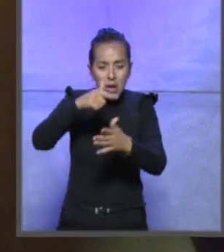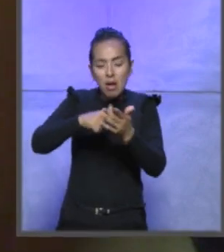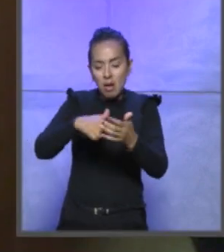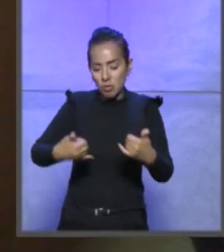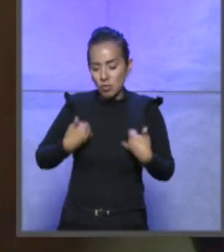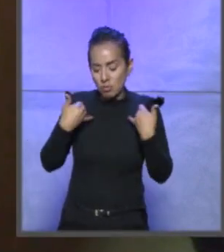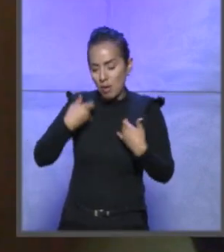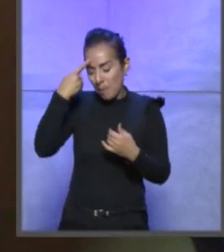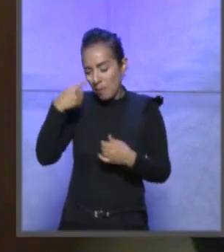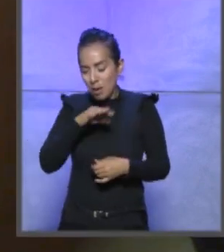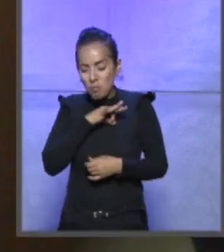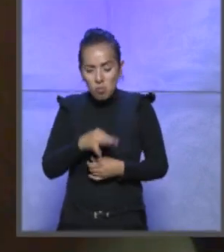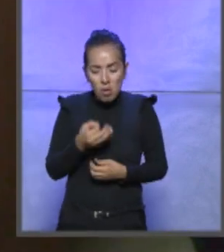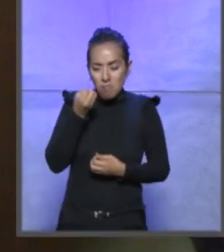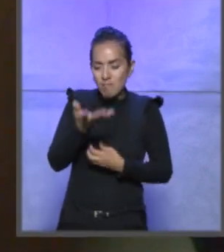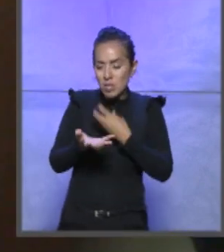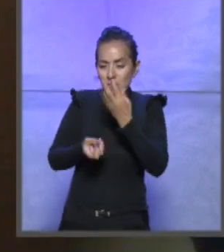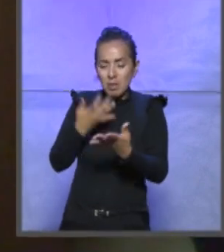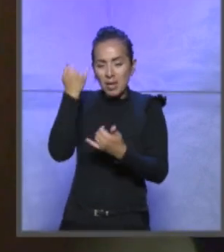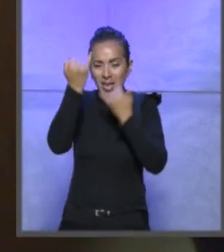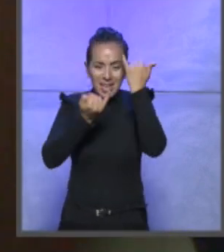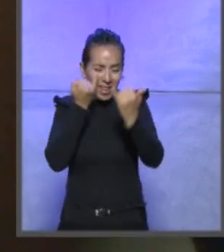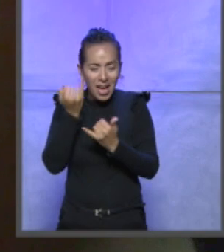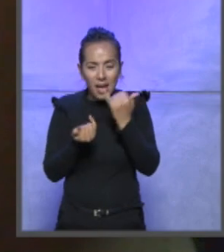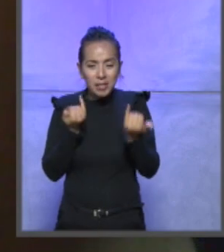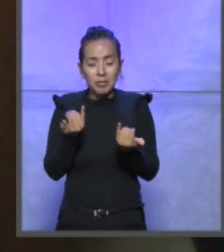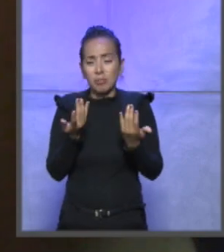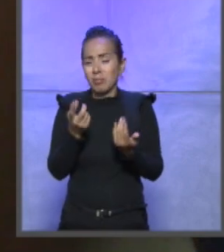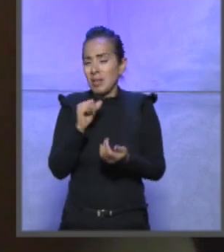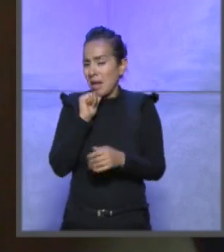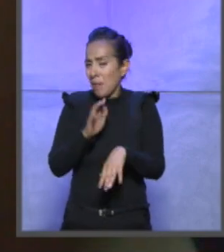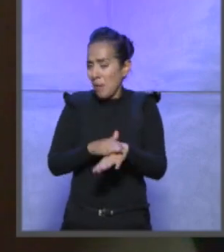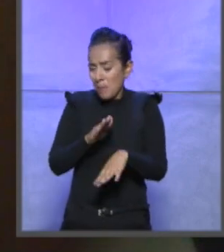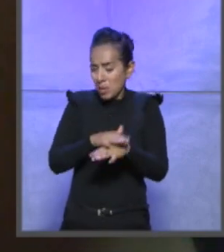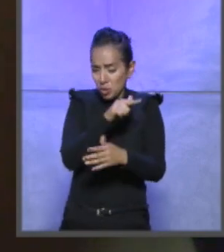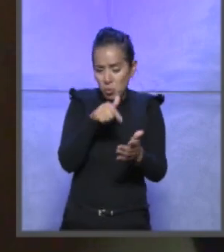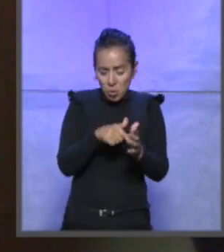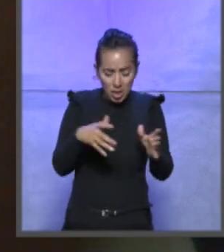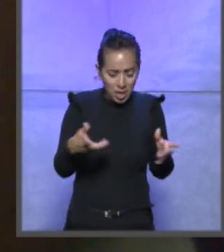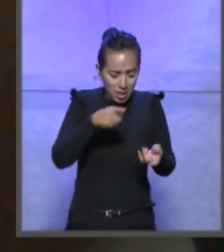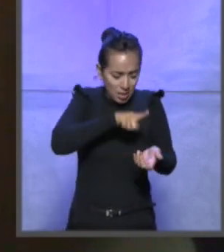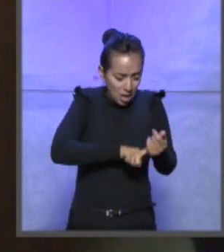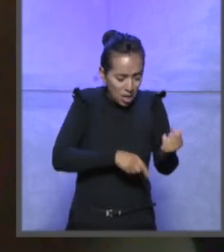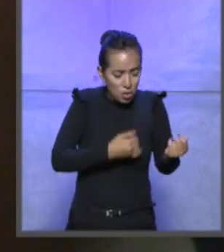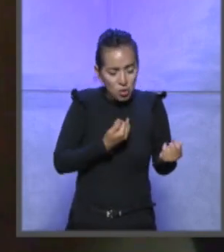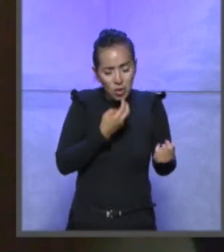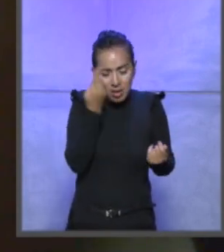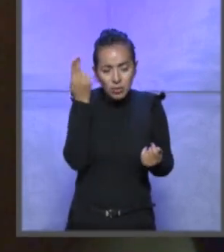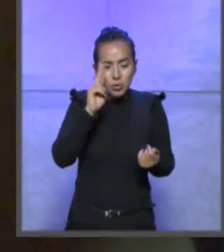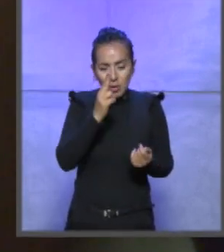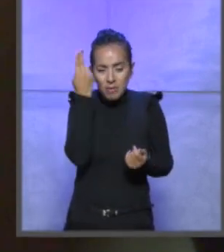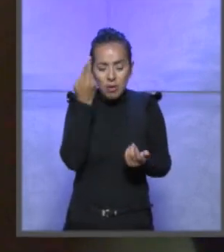poder hablar, para poder dar nuestras ideas y para no solamente hacerlo en espacios cerrados o dentro de nuestras